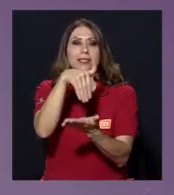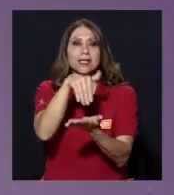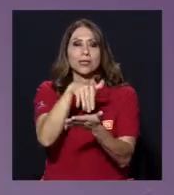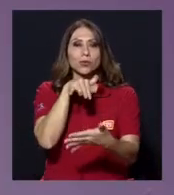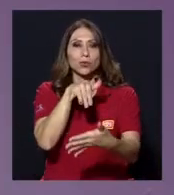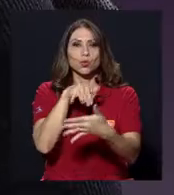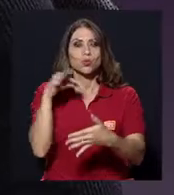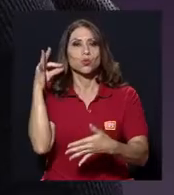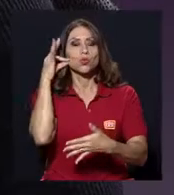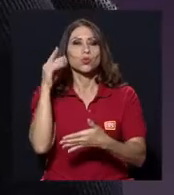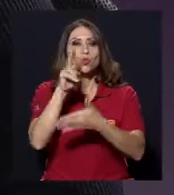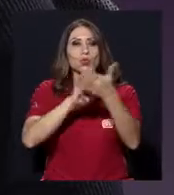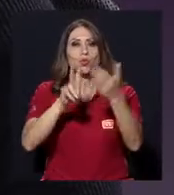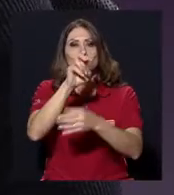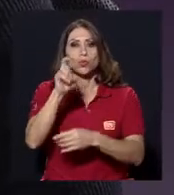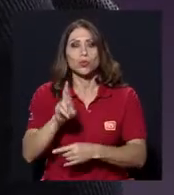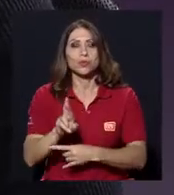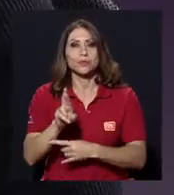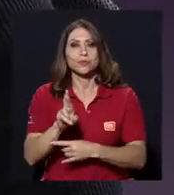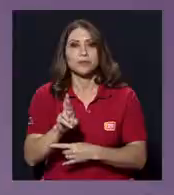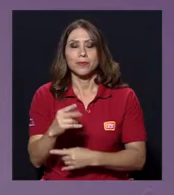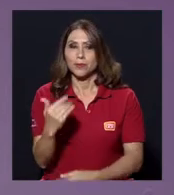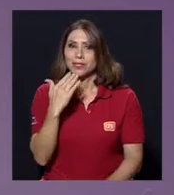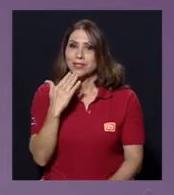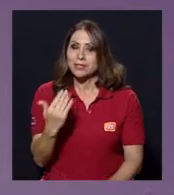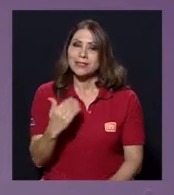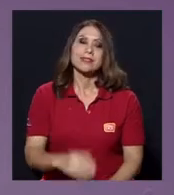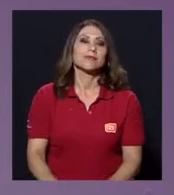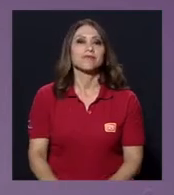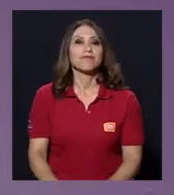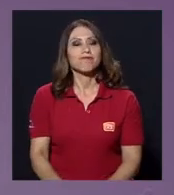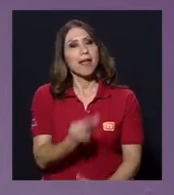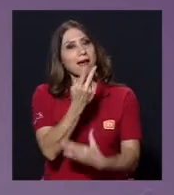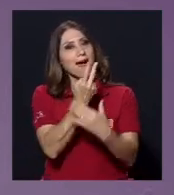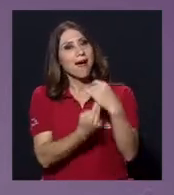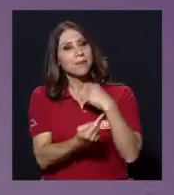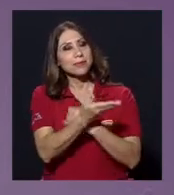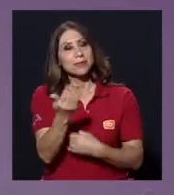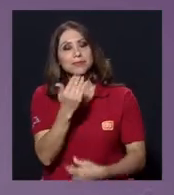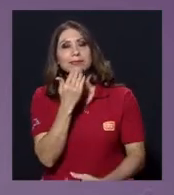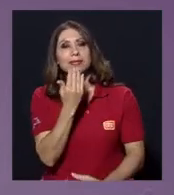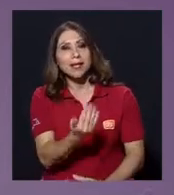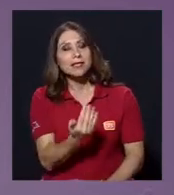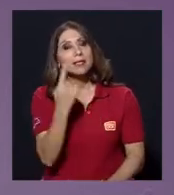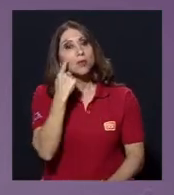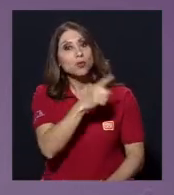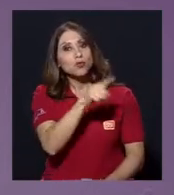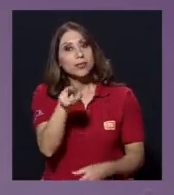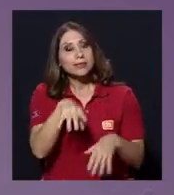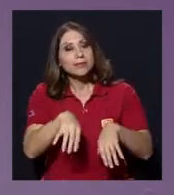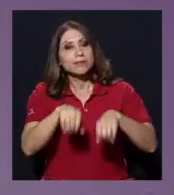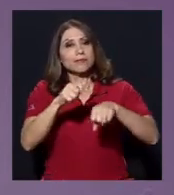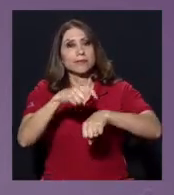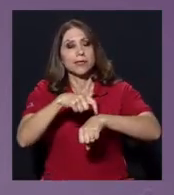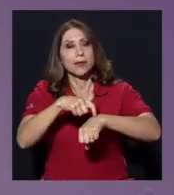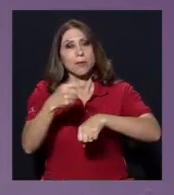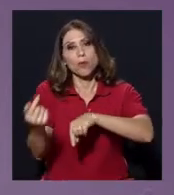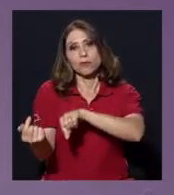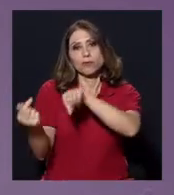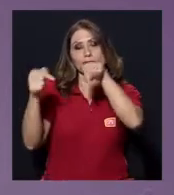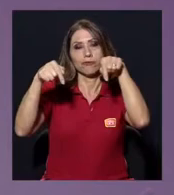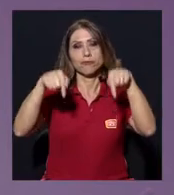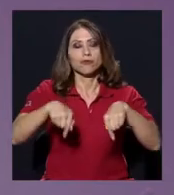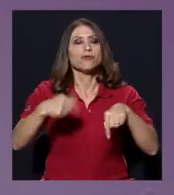Universidad de Costa Rica. Muchas gracias. Gracias a ambas, de verdad, por sacar este rato y acompañarnos, que sé que va a ser de